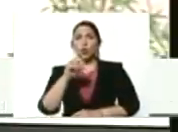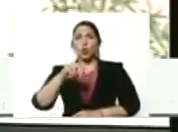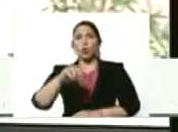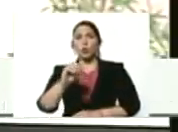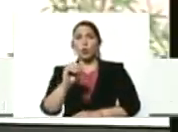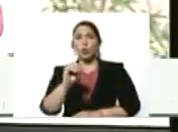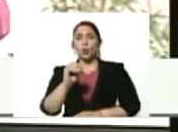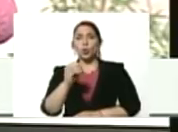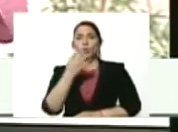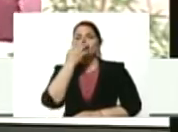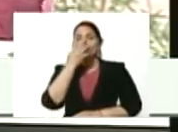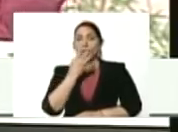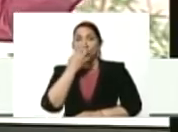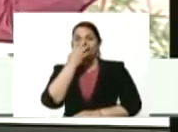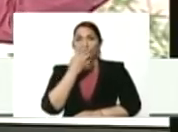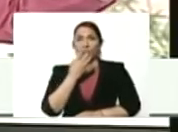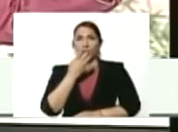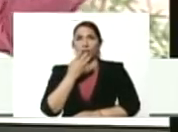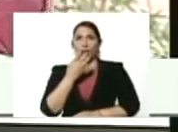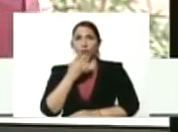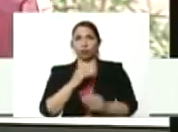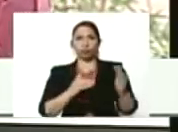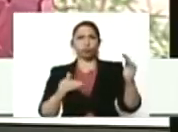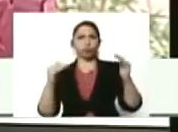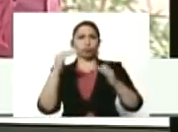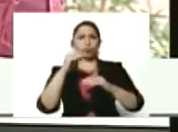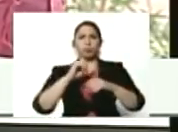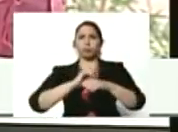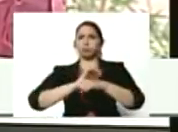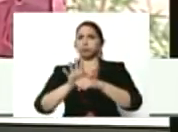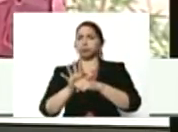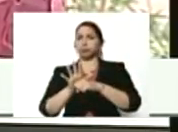su coronavirus, mira, sedita.